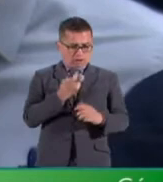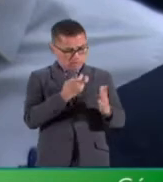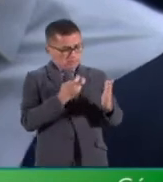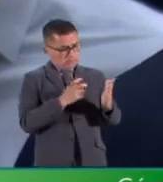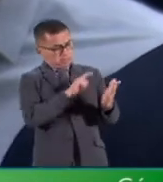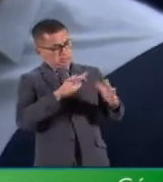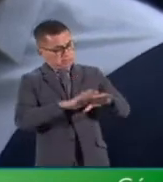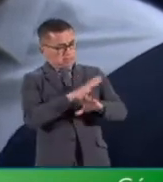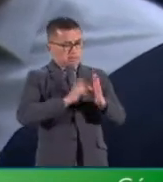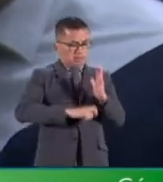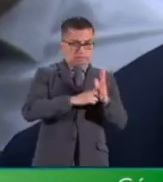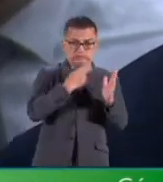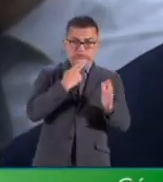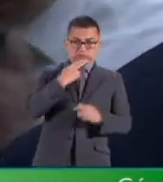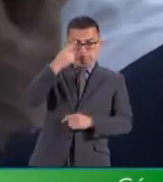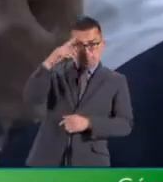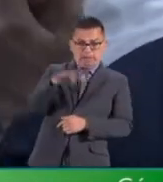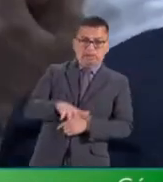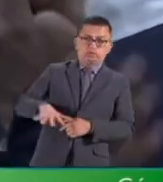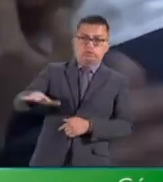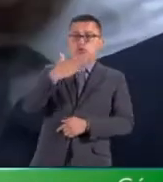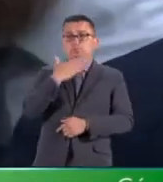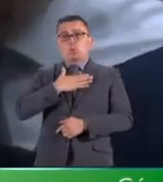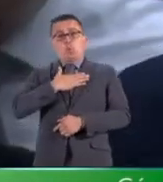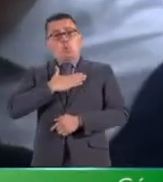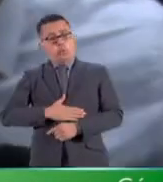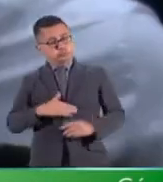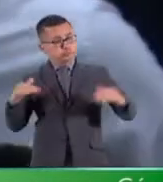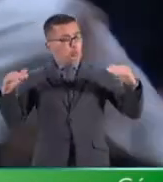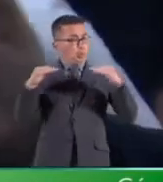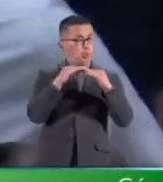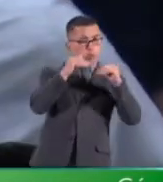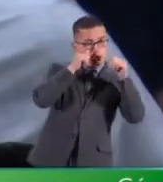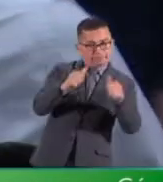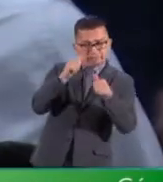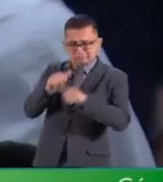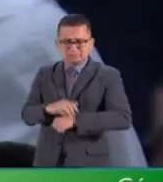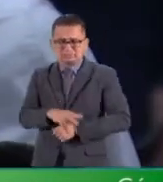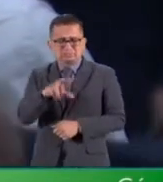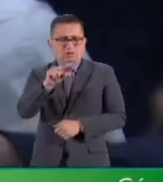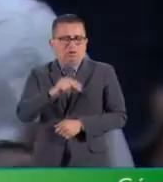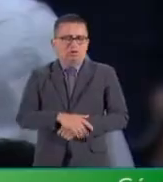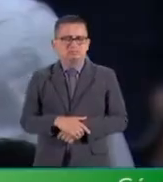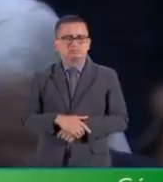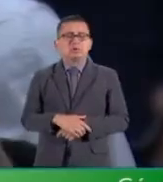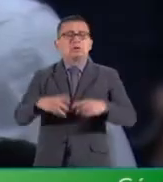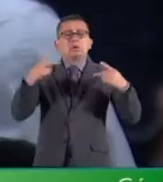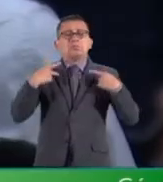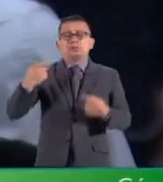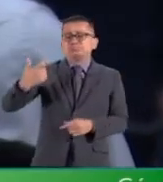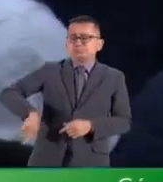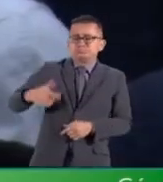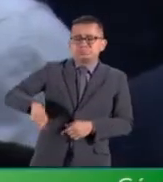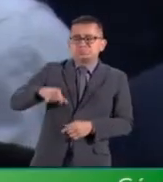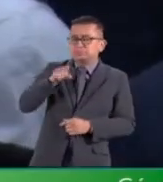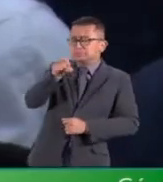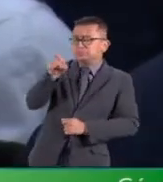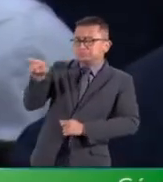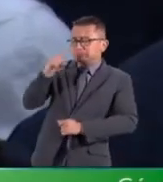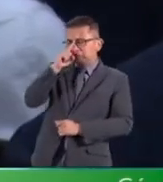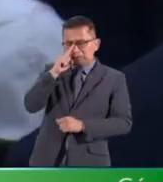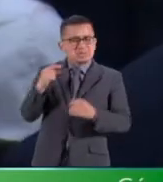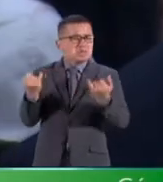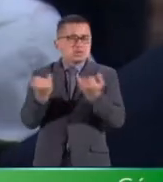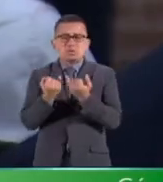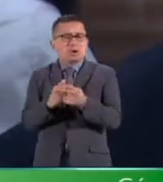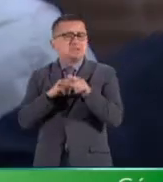la justicia en este país. Los más ricos de México van a seguir resolviendo sus diferencias y sus problemas